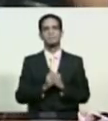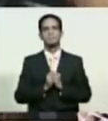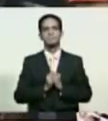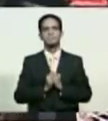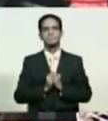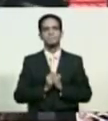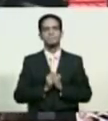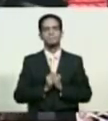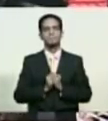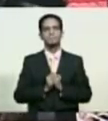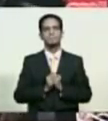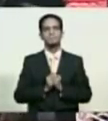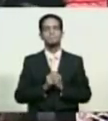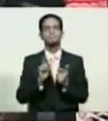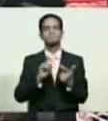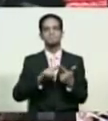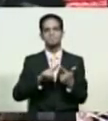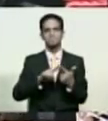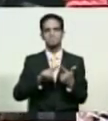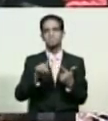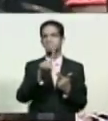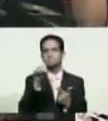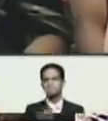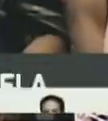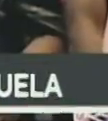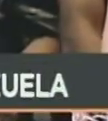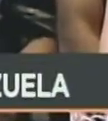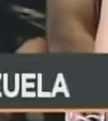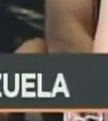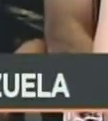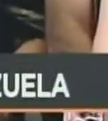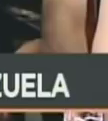La siguiente pregunta la formula Luis Parada de Globovisión.